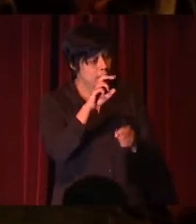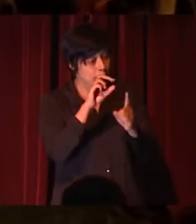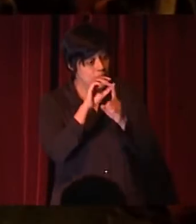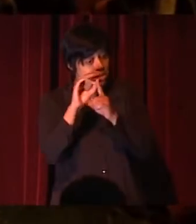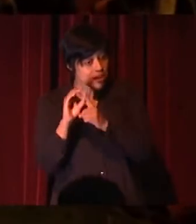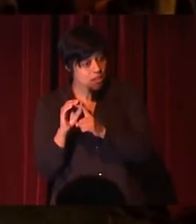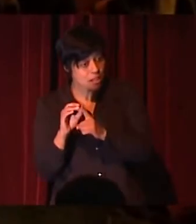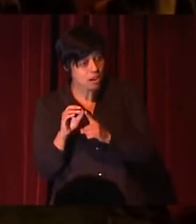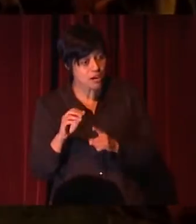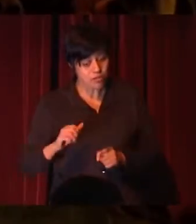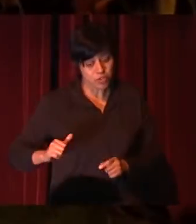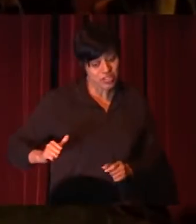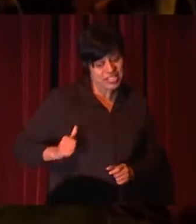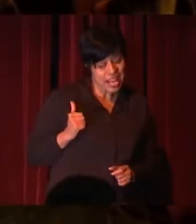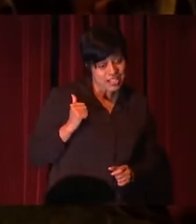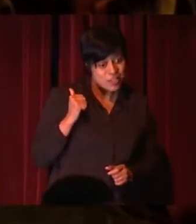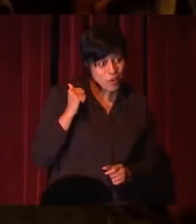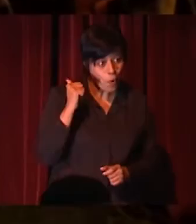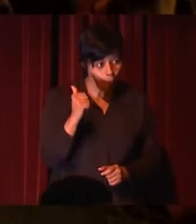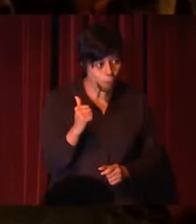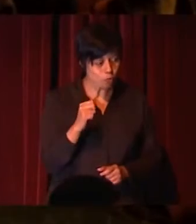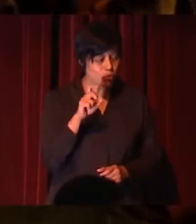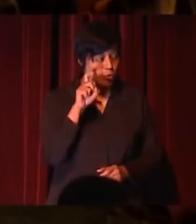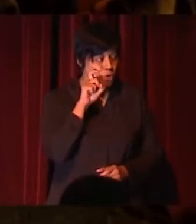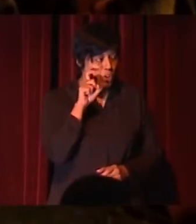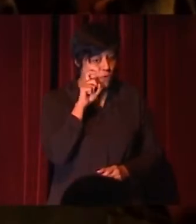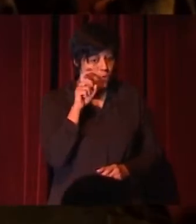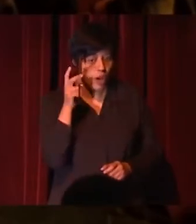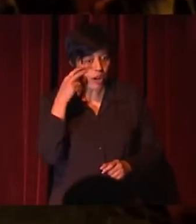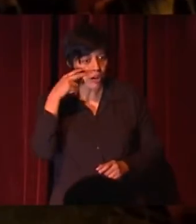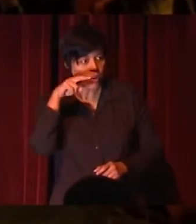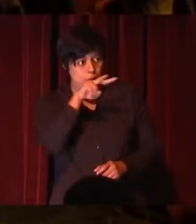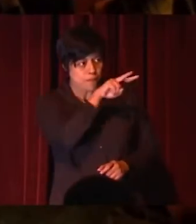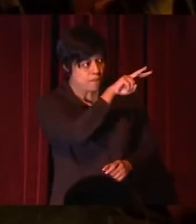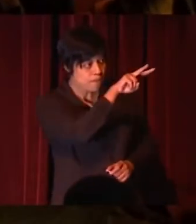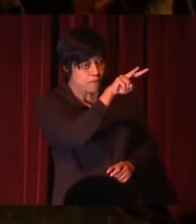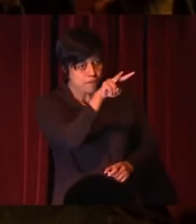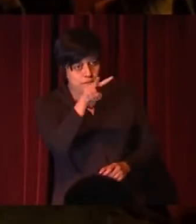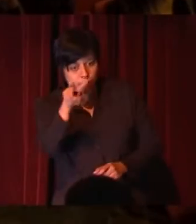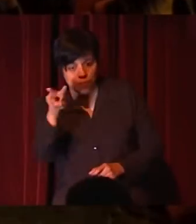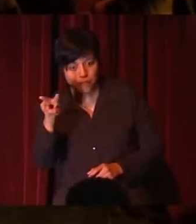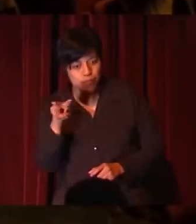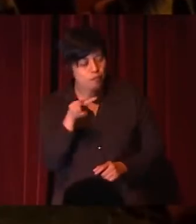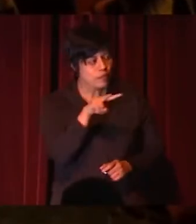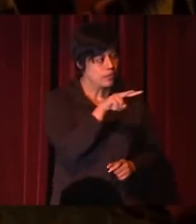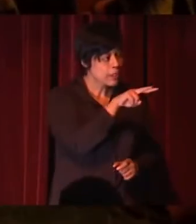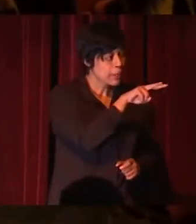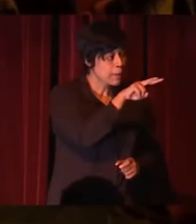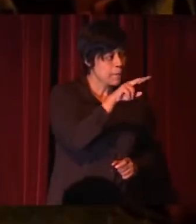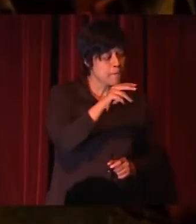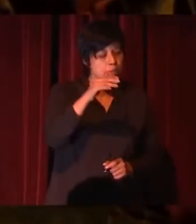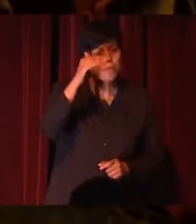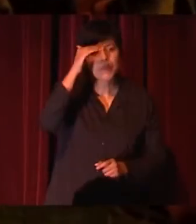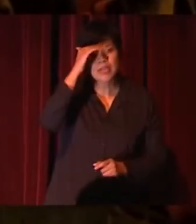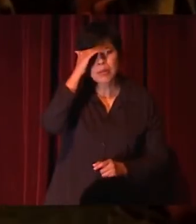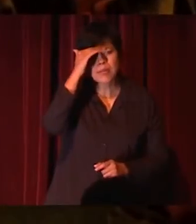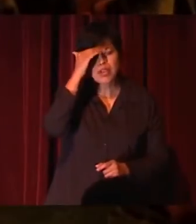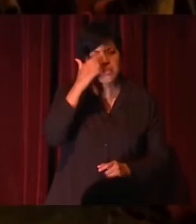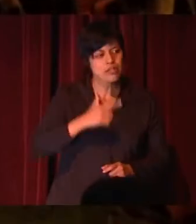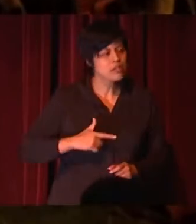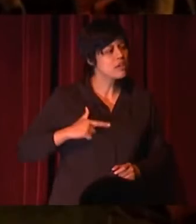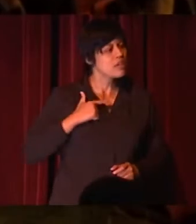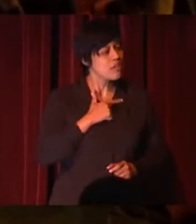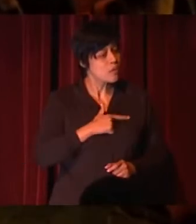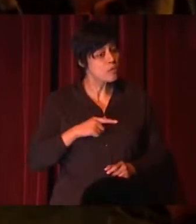espacio quiero que se miren a los ojos miren sus caras y piensen que les gustaría decirle a esa